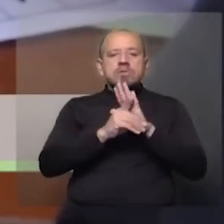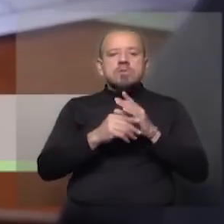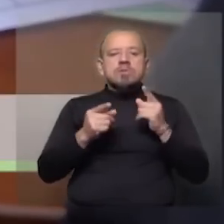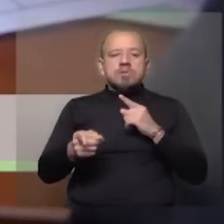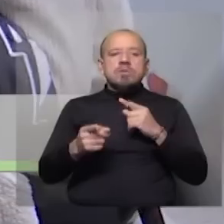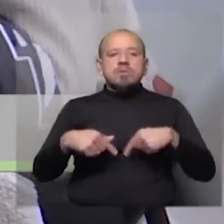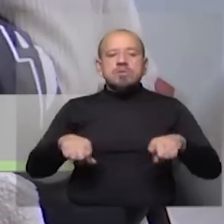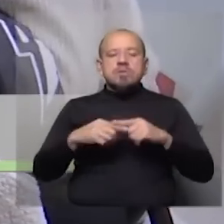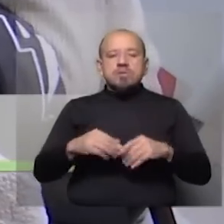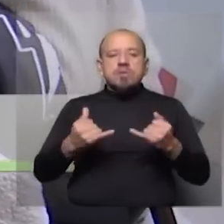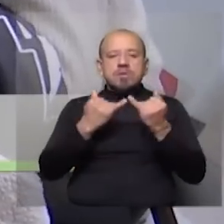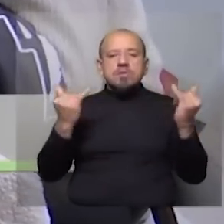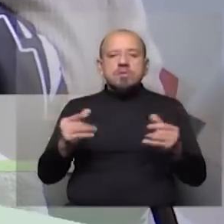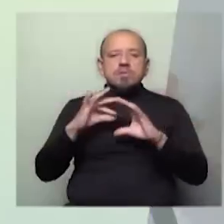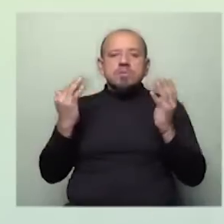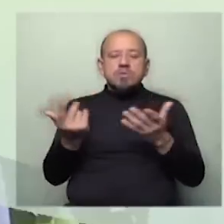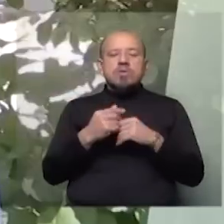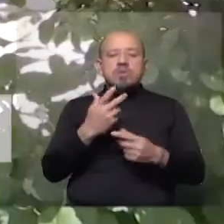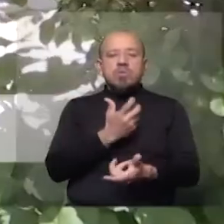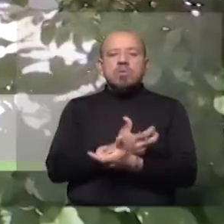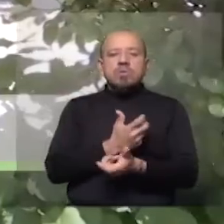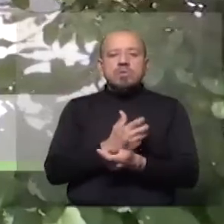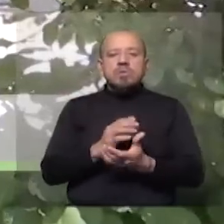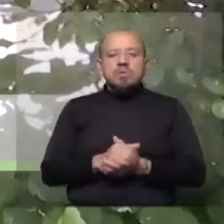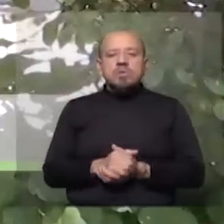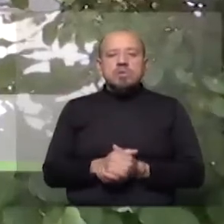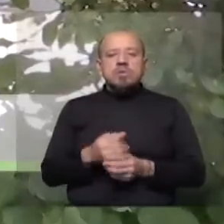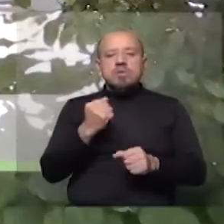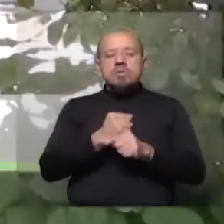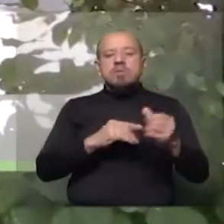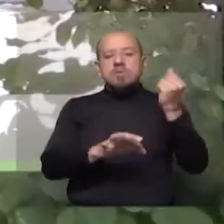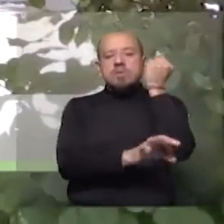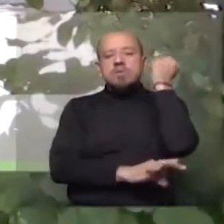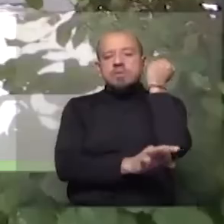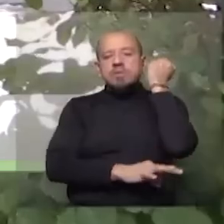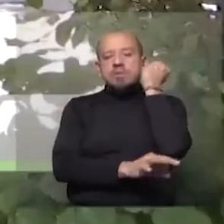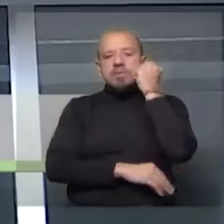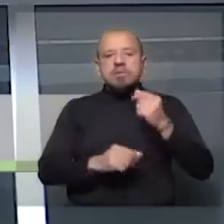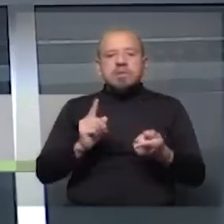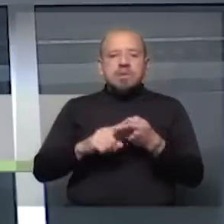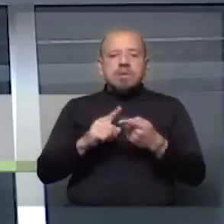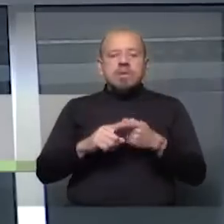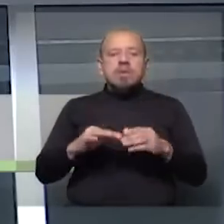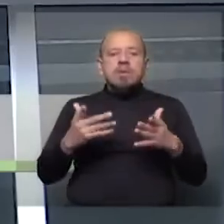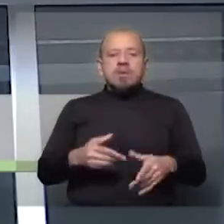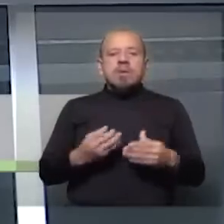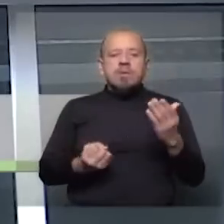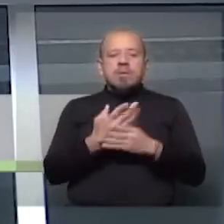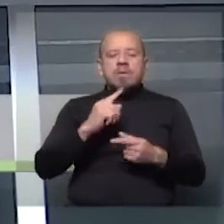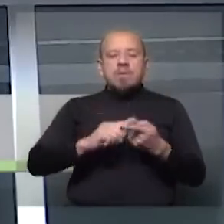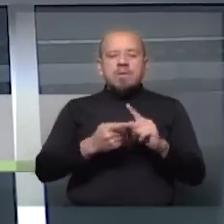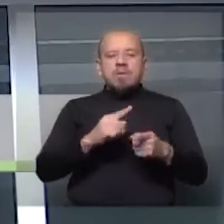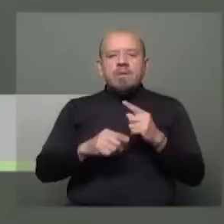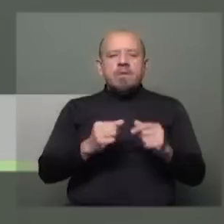la del dí Mundial de la osteoporosis las trabajadoras domésticas alcanzaron un acuerdo en los consejos de salarios para el nuevo convenio colectivo que